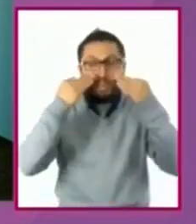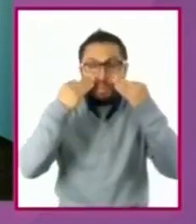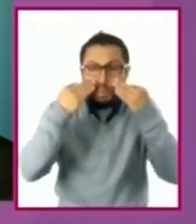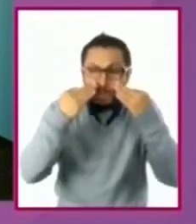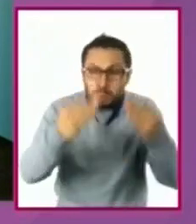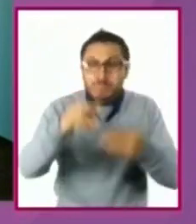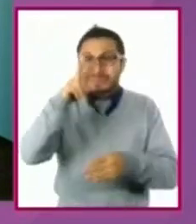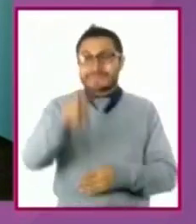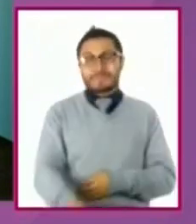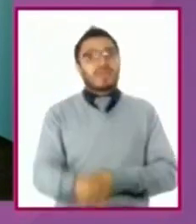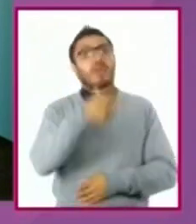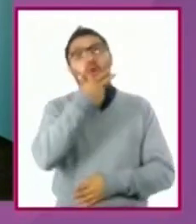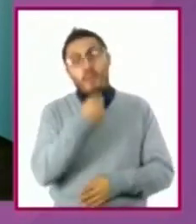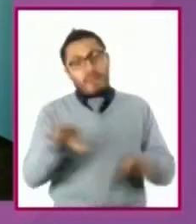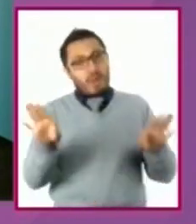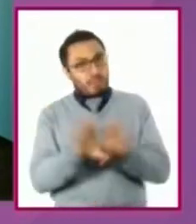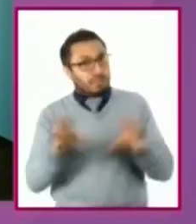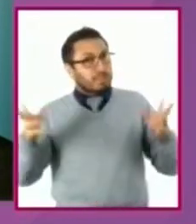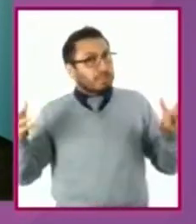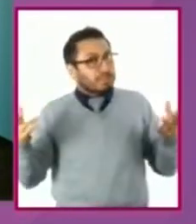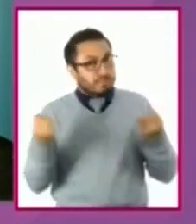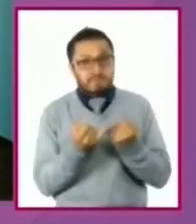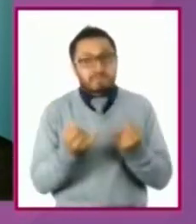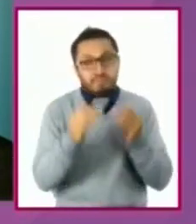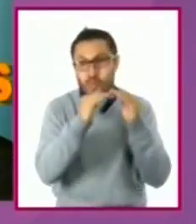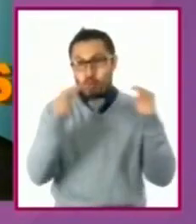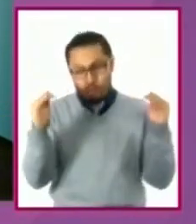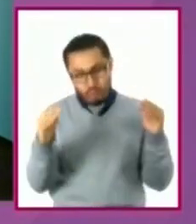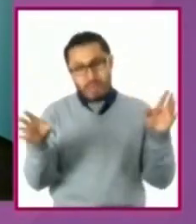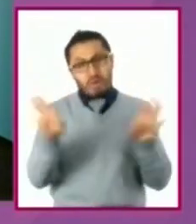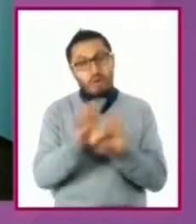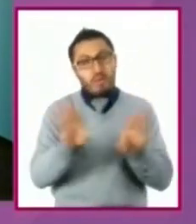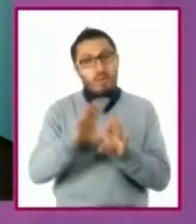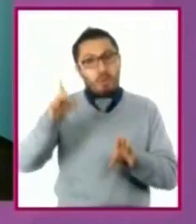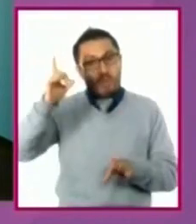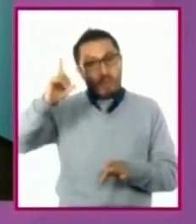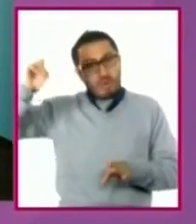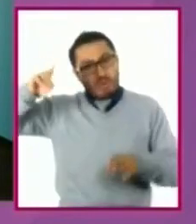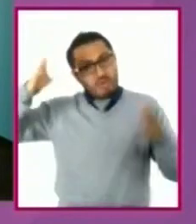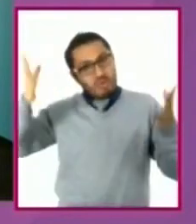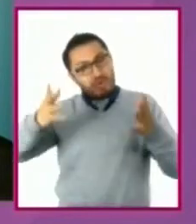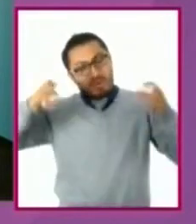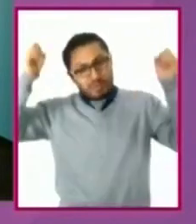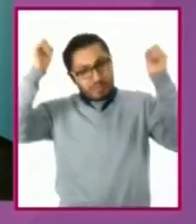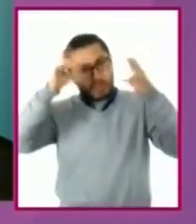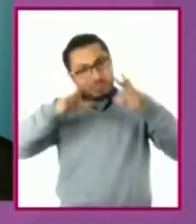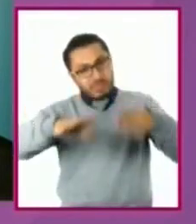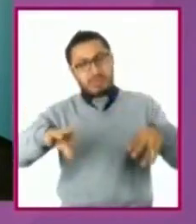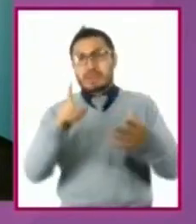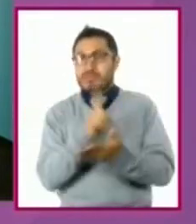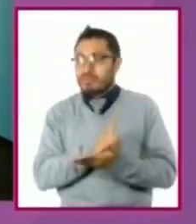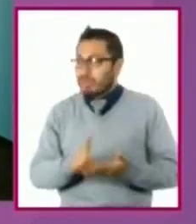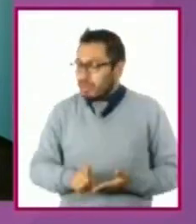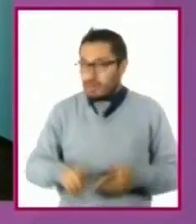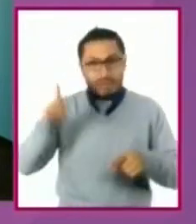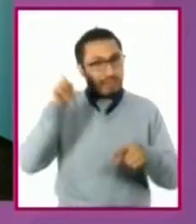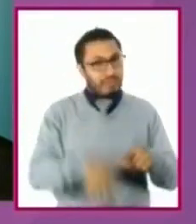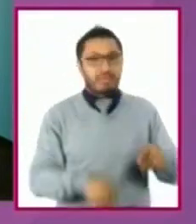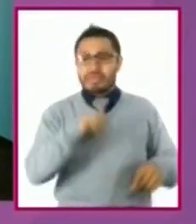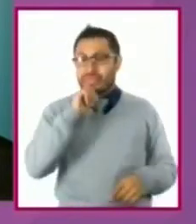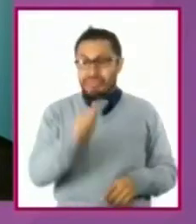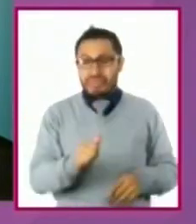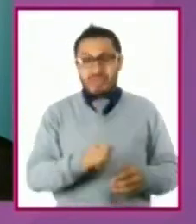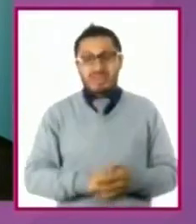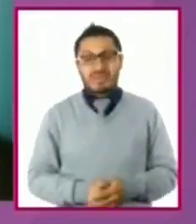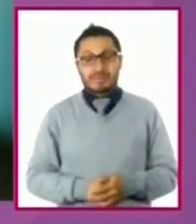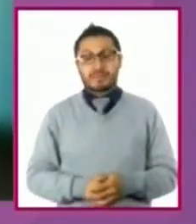hombres son creados iguales, que son dotados por su Creador de ciertos derechos irrenunciables, inalienables,